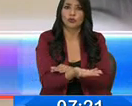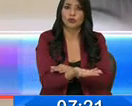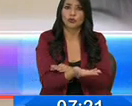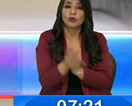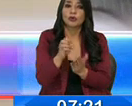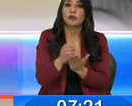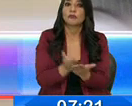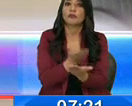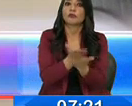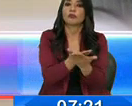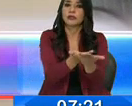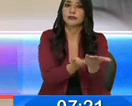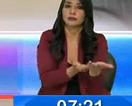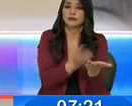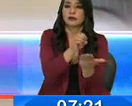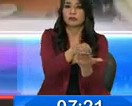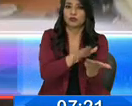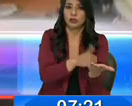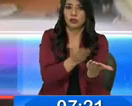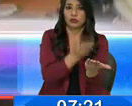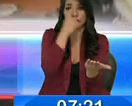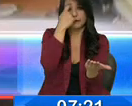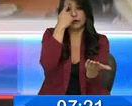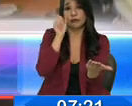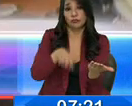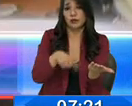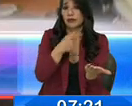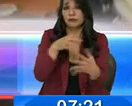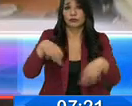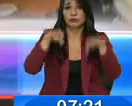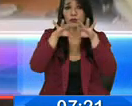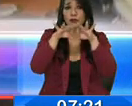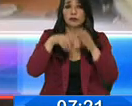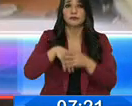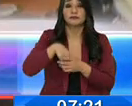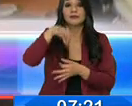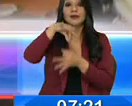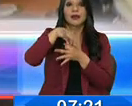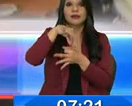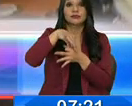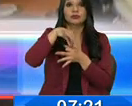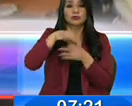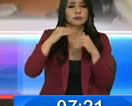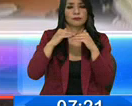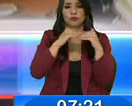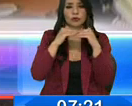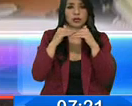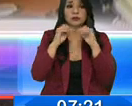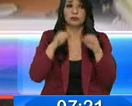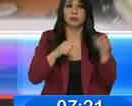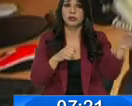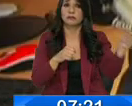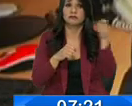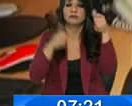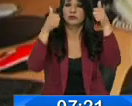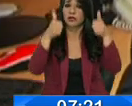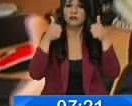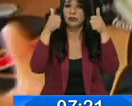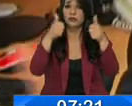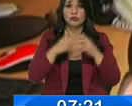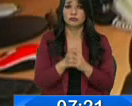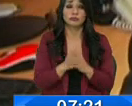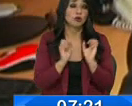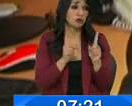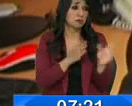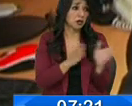gobierno. Es importante eso. Y en las elecciones, como funciona en toda democracia, pueden poner un candidato que encarne ese